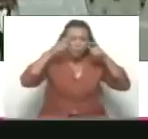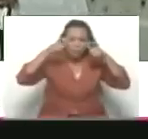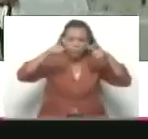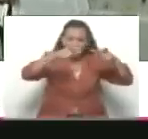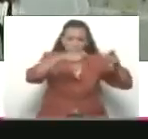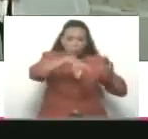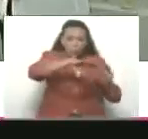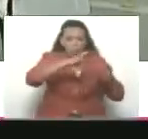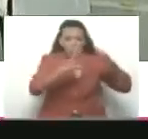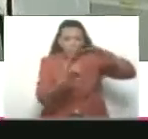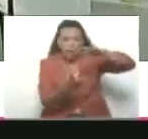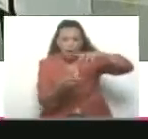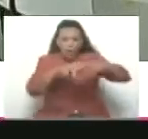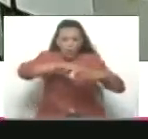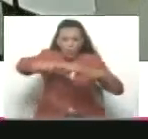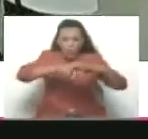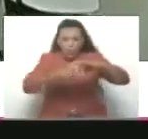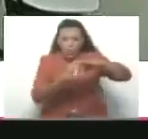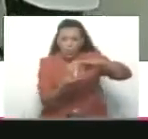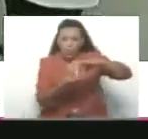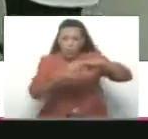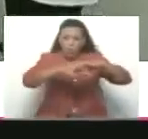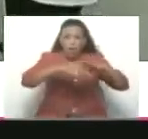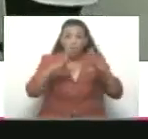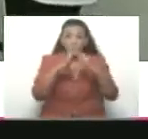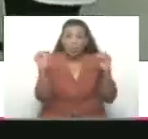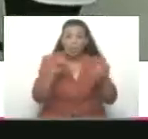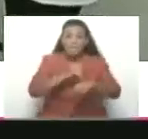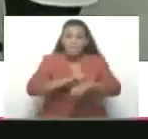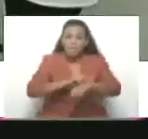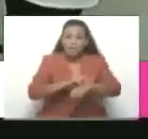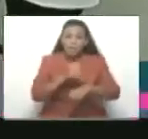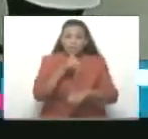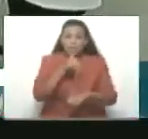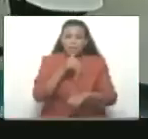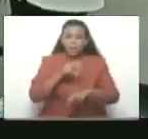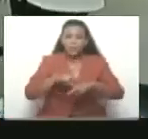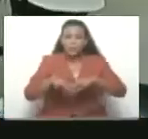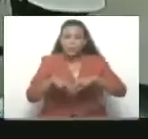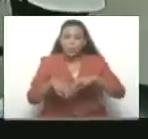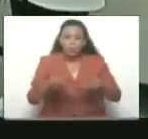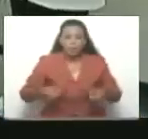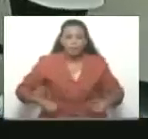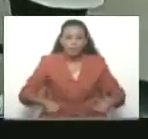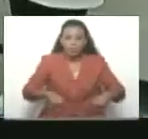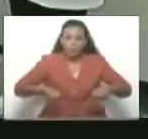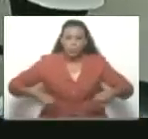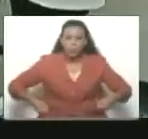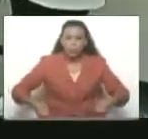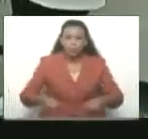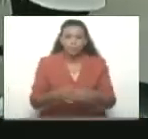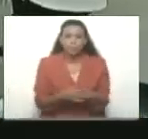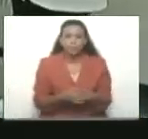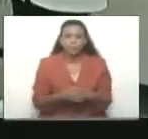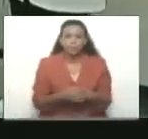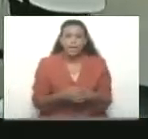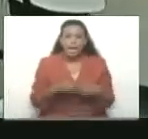con contraste sin contraste y aparte de toda la tecnología médica tenemos infantómetro camillas tallímetros